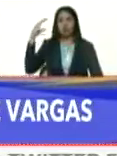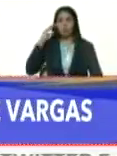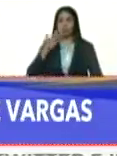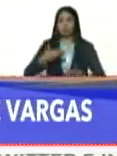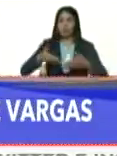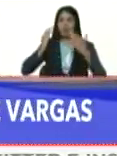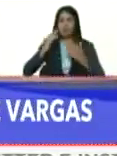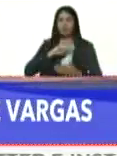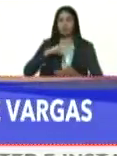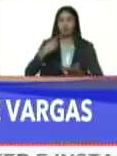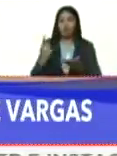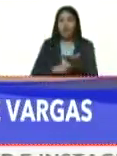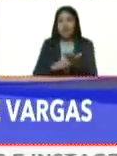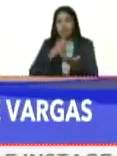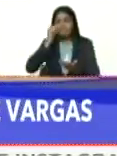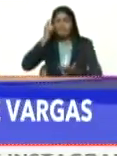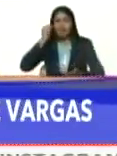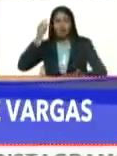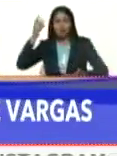adelante, hermanos y hermanas.